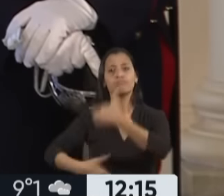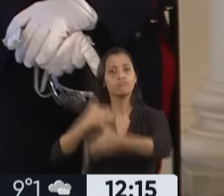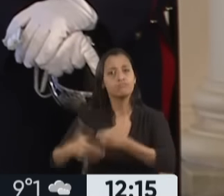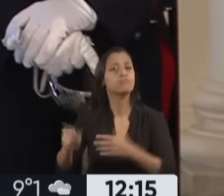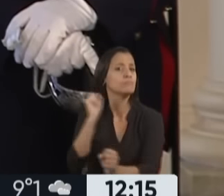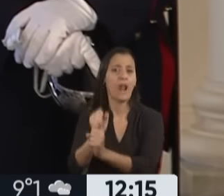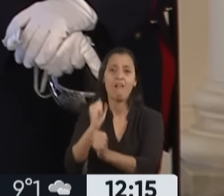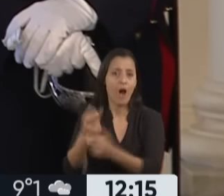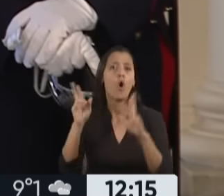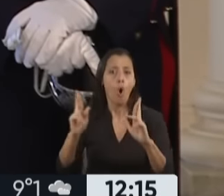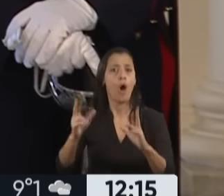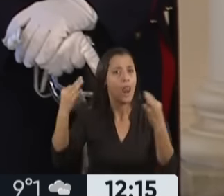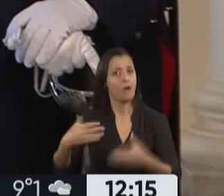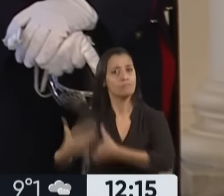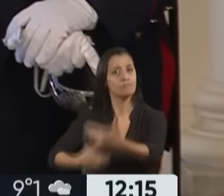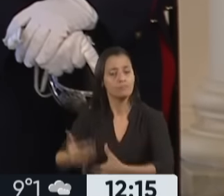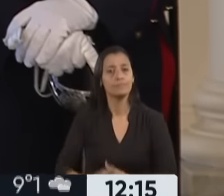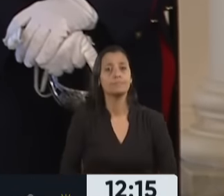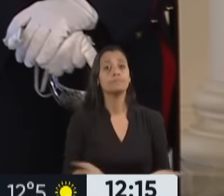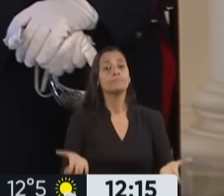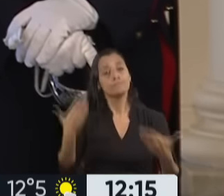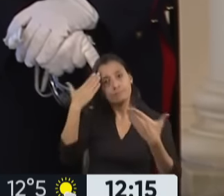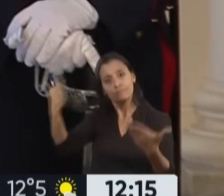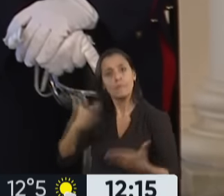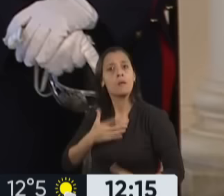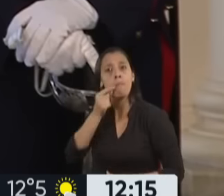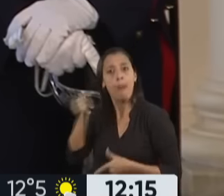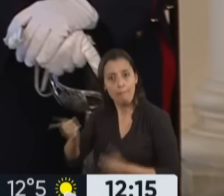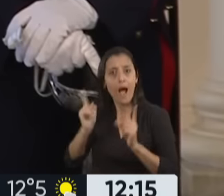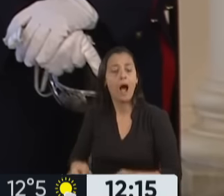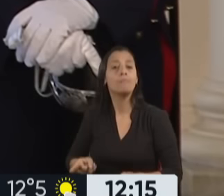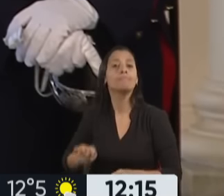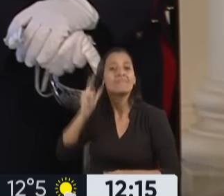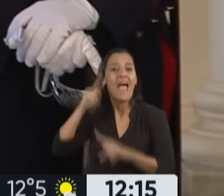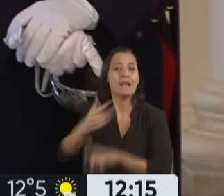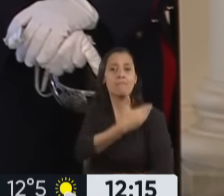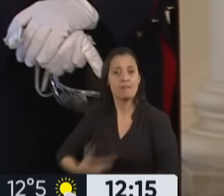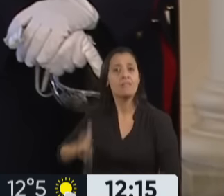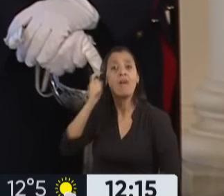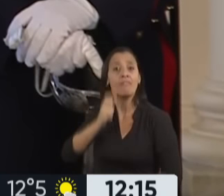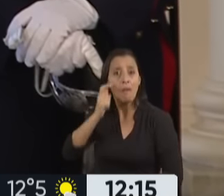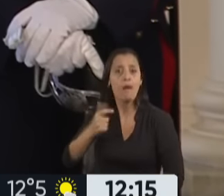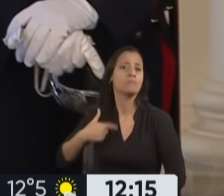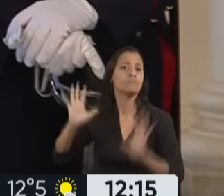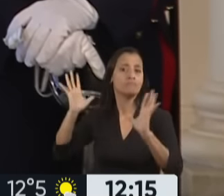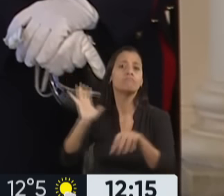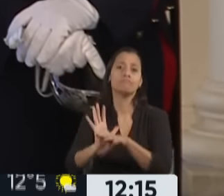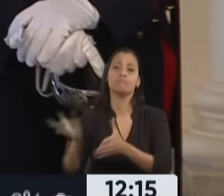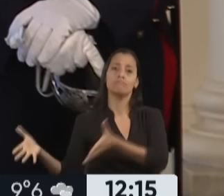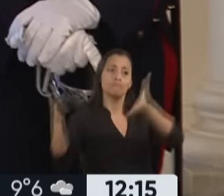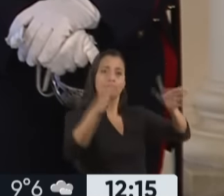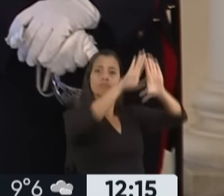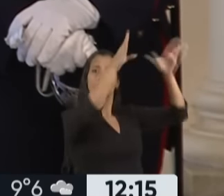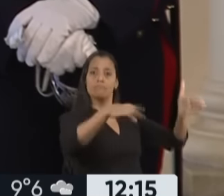tarea merecen. Por la memoria de mi padre, el presidente Carlos Saúl Menem, celebro su inclusión en esta